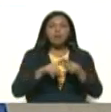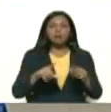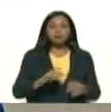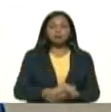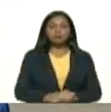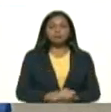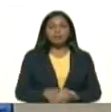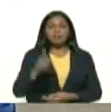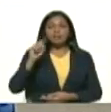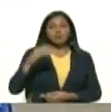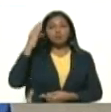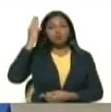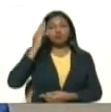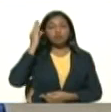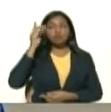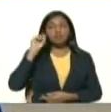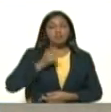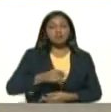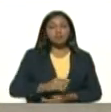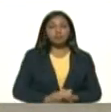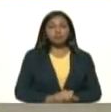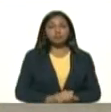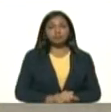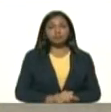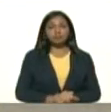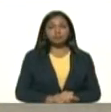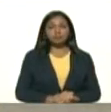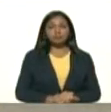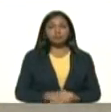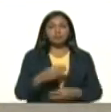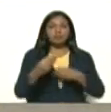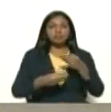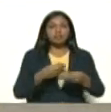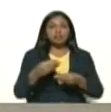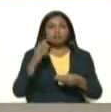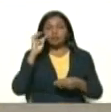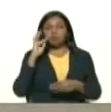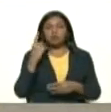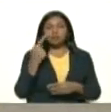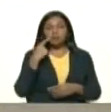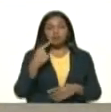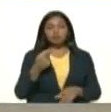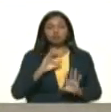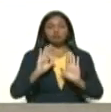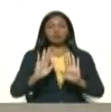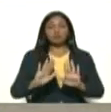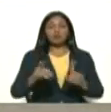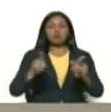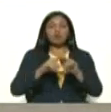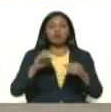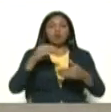Debemos tener conciencia de lo que ha sucedido, de lo que hemos evitado con la cuarentena.